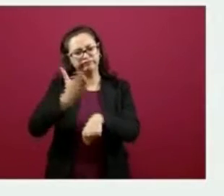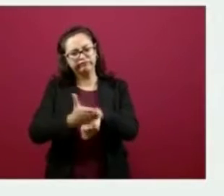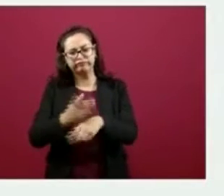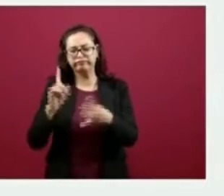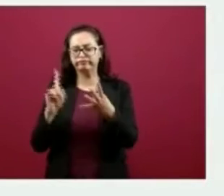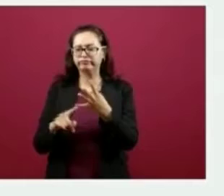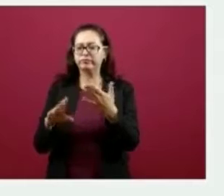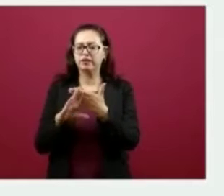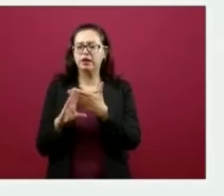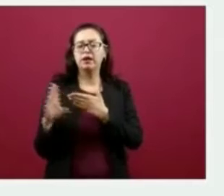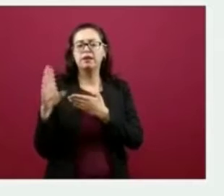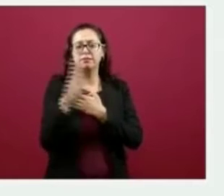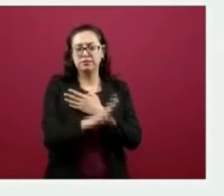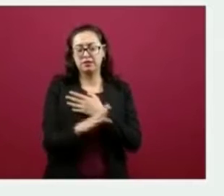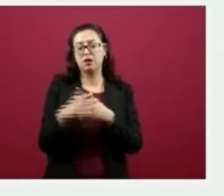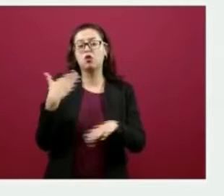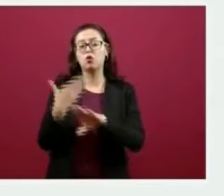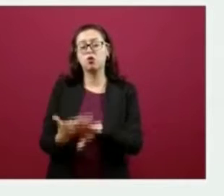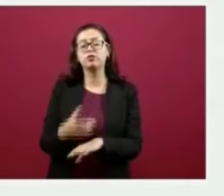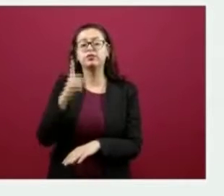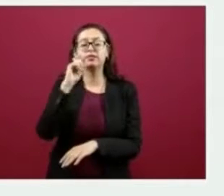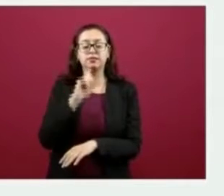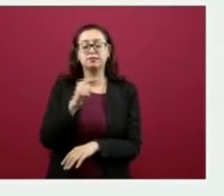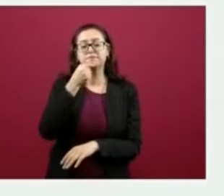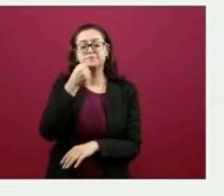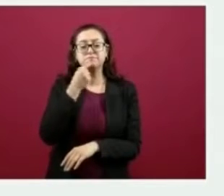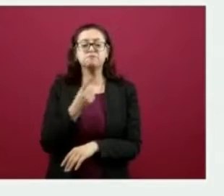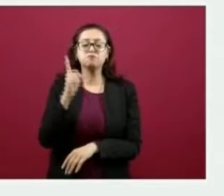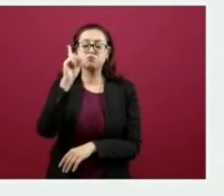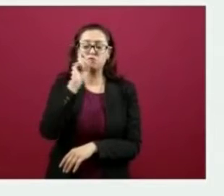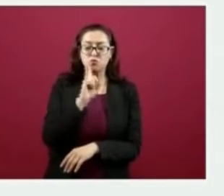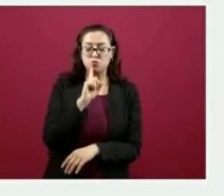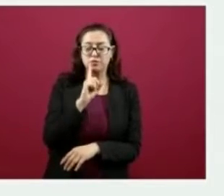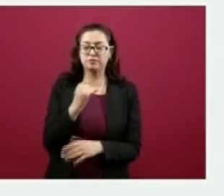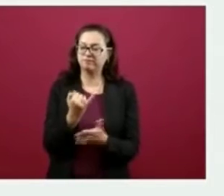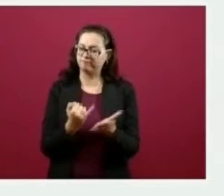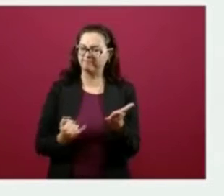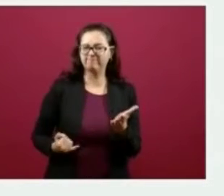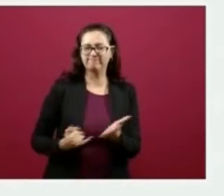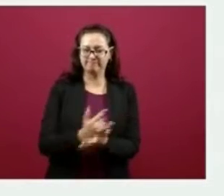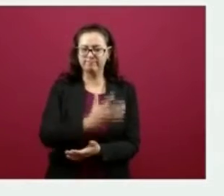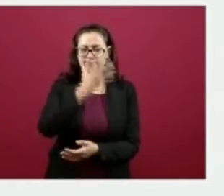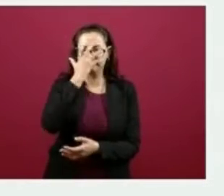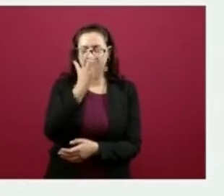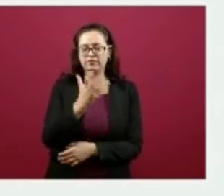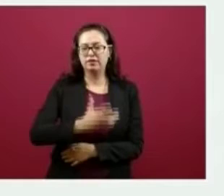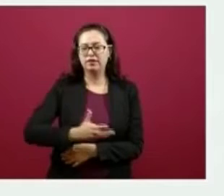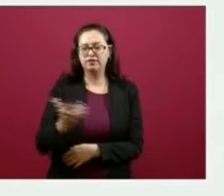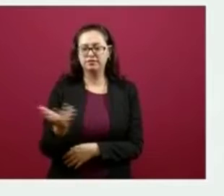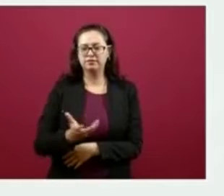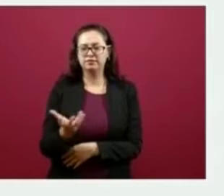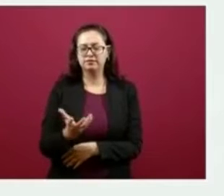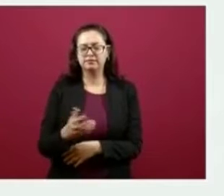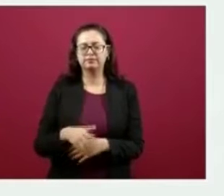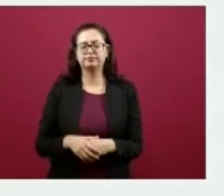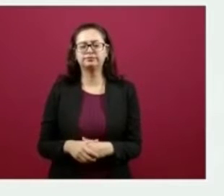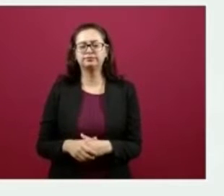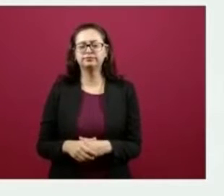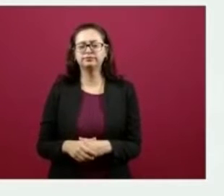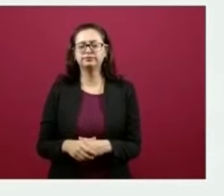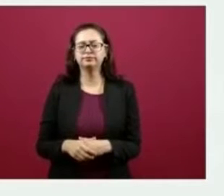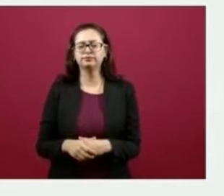las niñas y colocar al máximo nivel de decisión esta responsabilidad. La realización de cada una